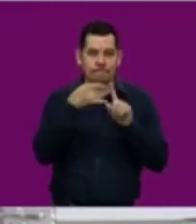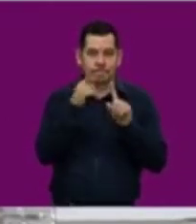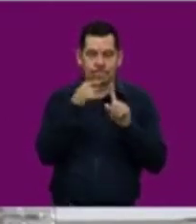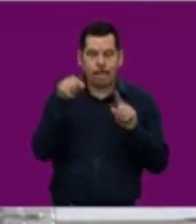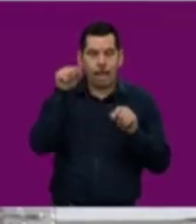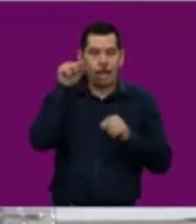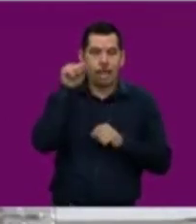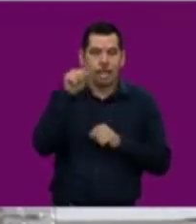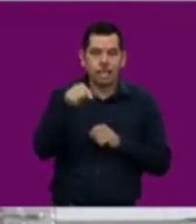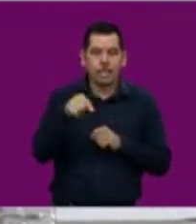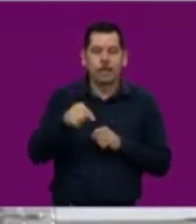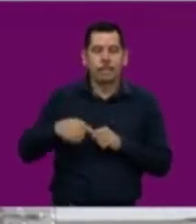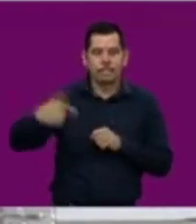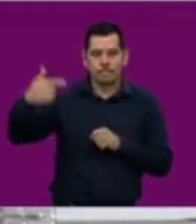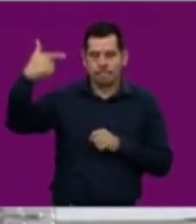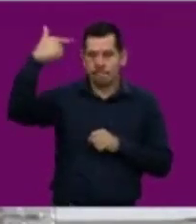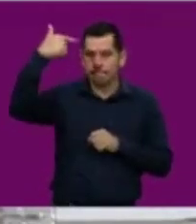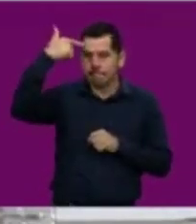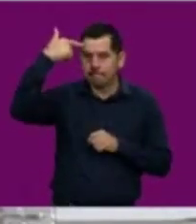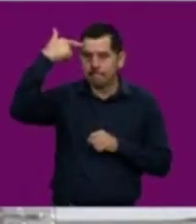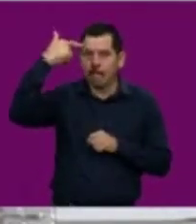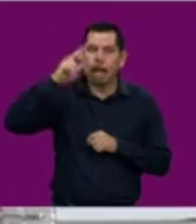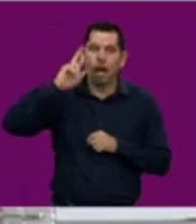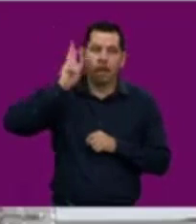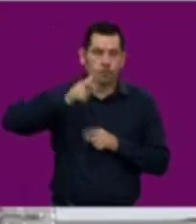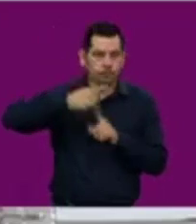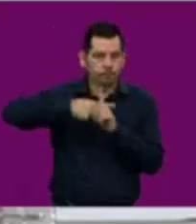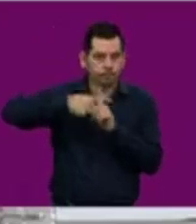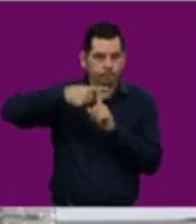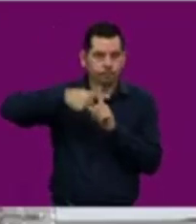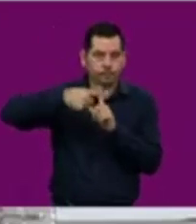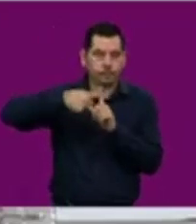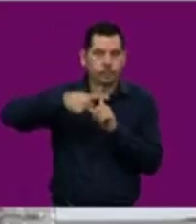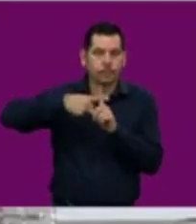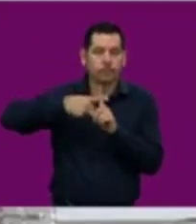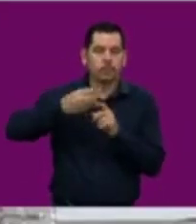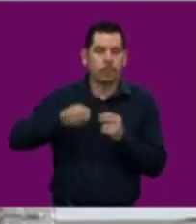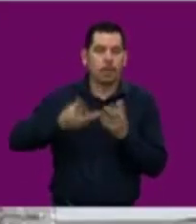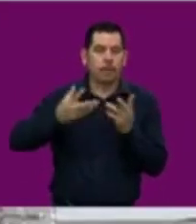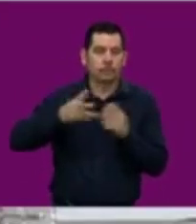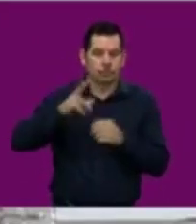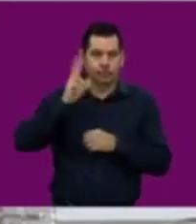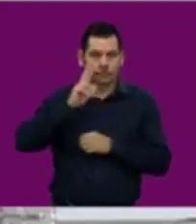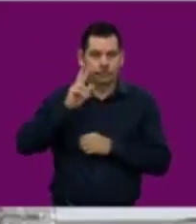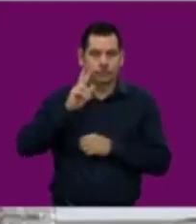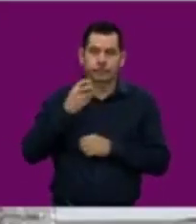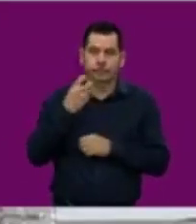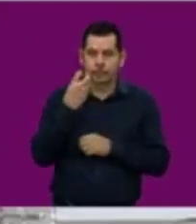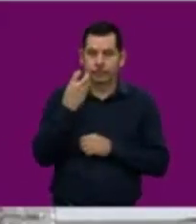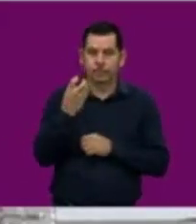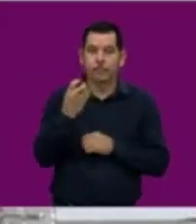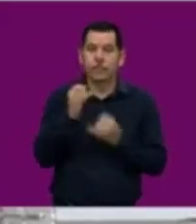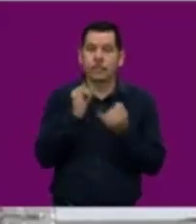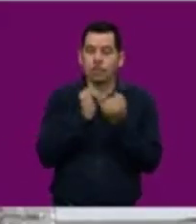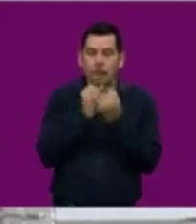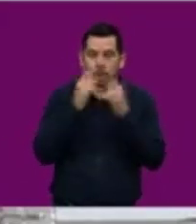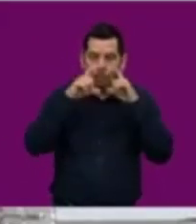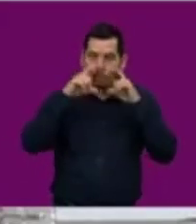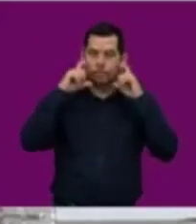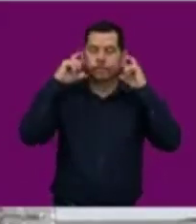este termómetro digital que ya se les proporcionó a las escuelas se les proporciona su cubrebocas